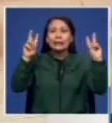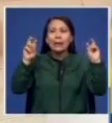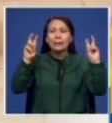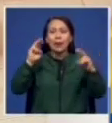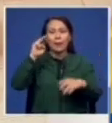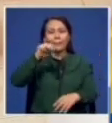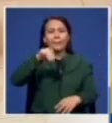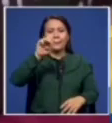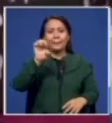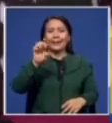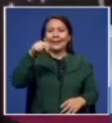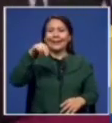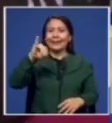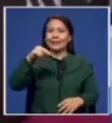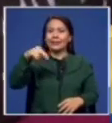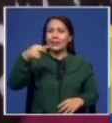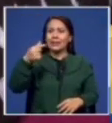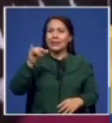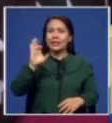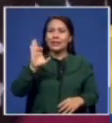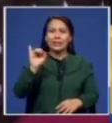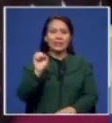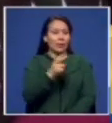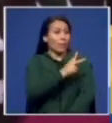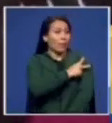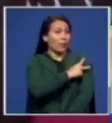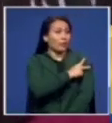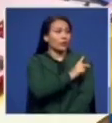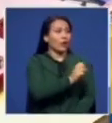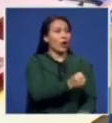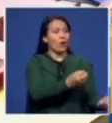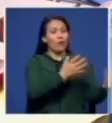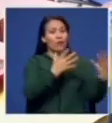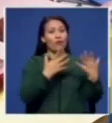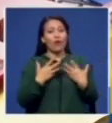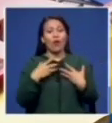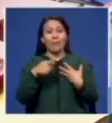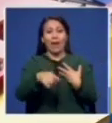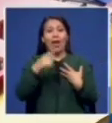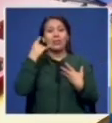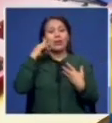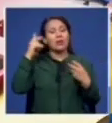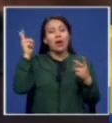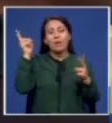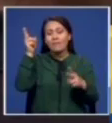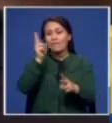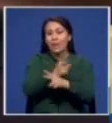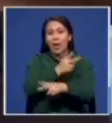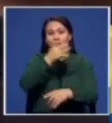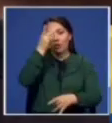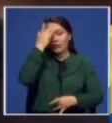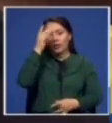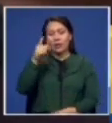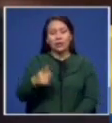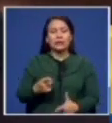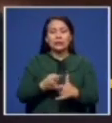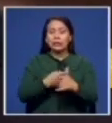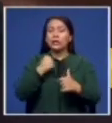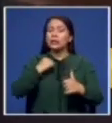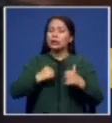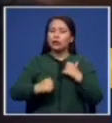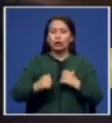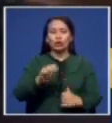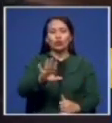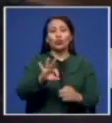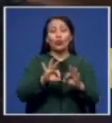de meningitis. Una de las docentes de la pequeña sostuvo que la situación de la niña es crítica. Sí, es una situación bastante triste ver